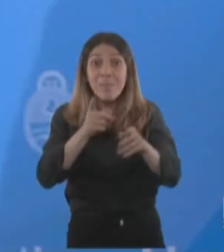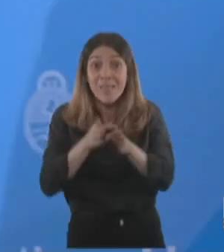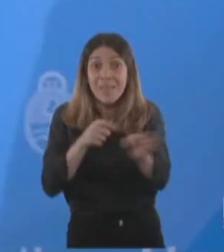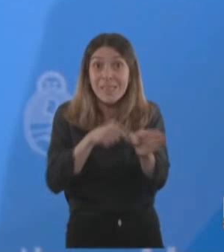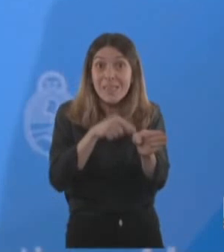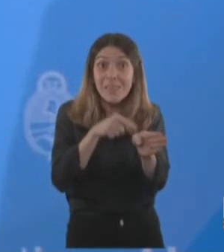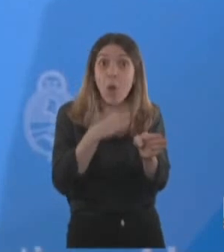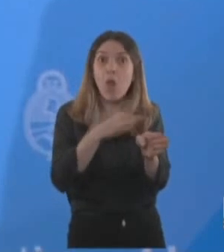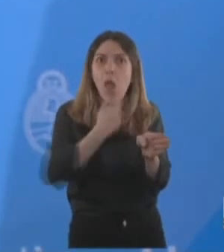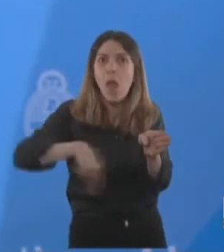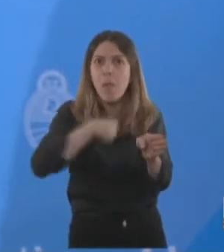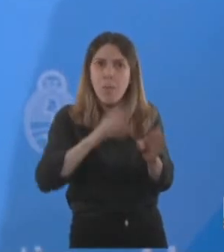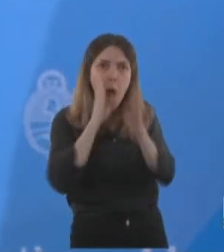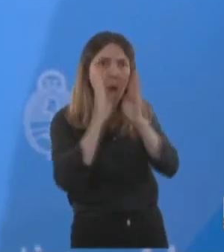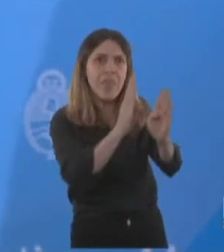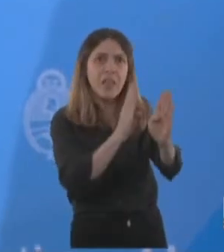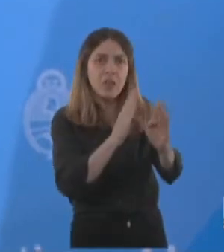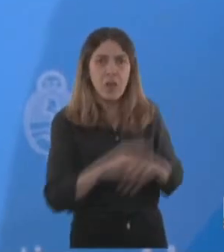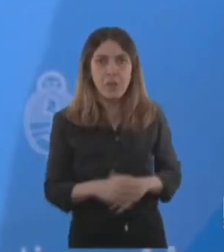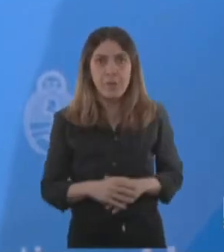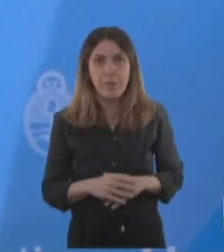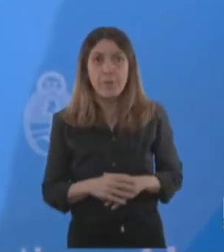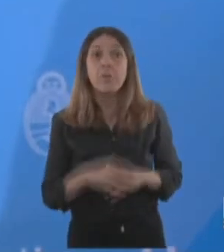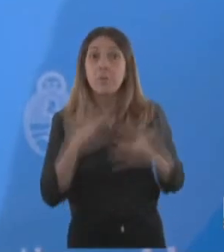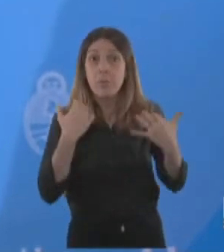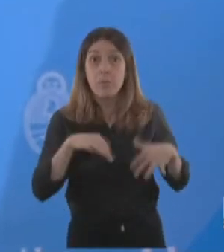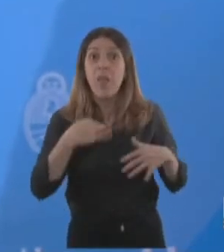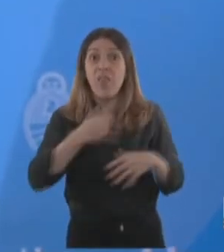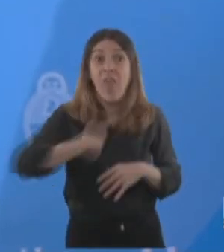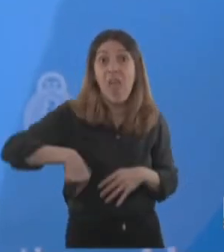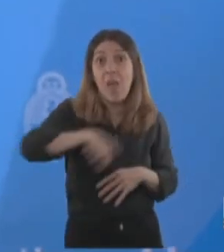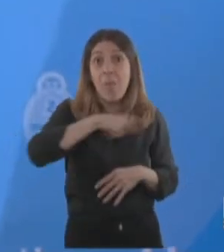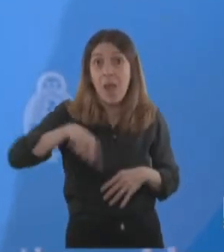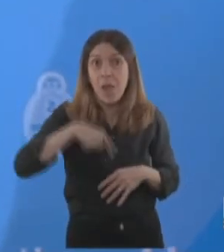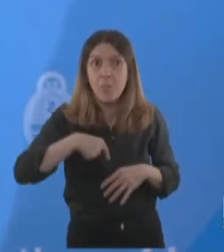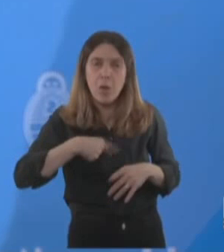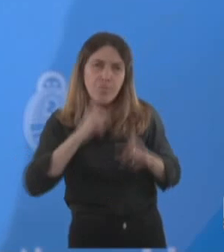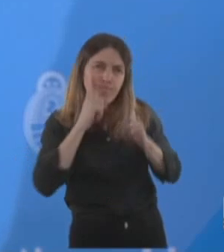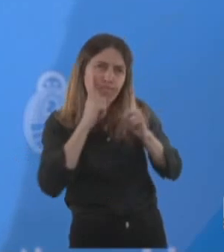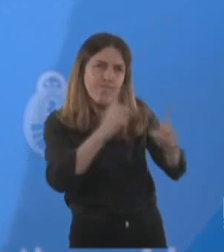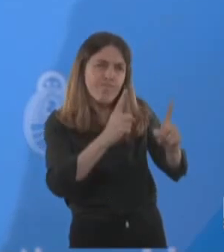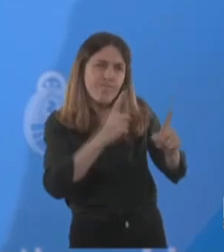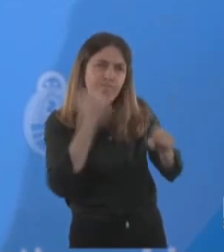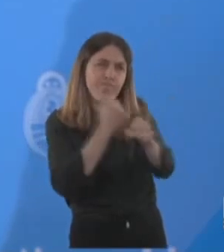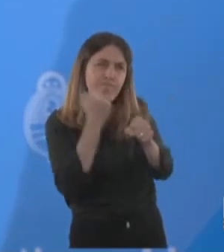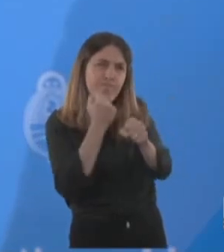tenemos que prestarle mucha atención y tenemos que atenderlo con mucha